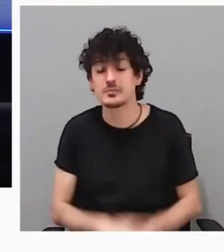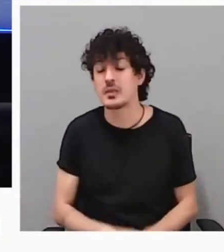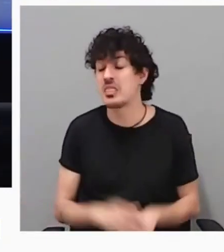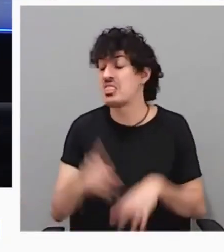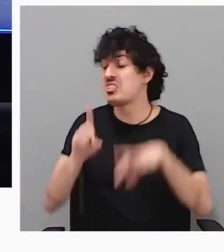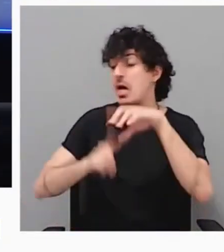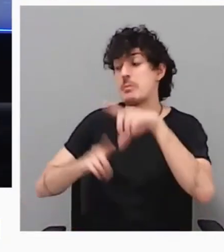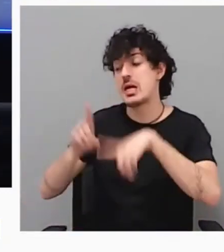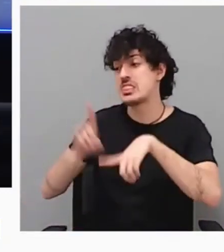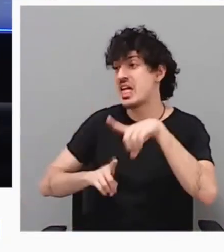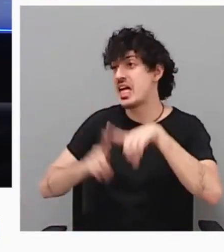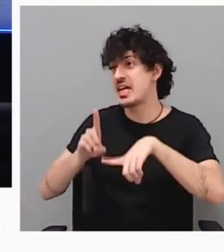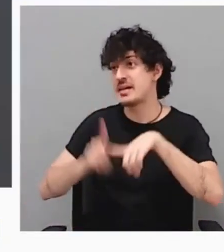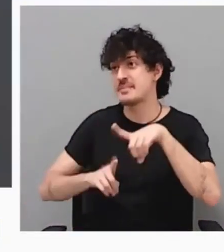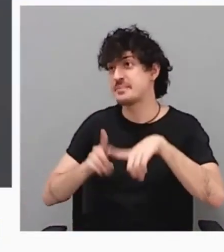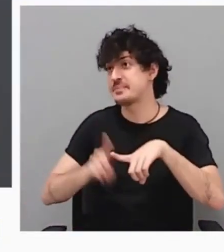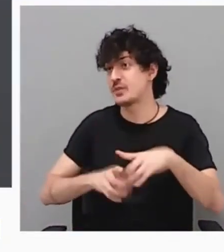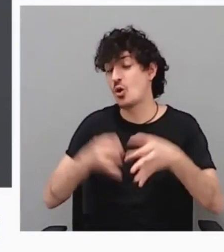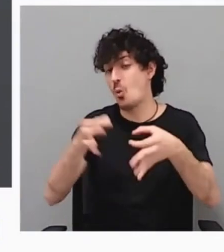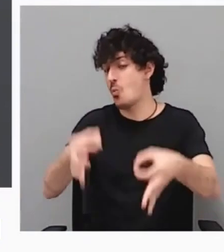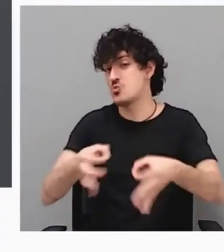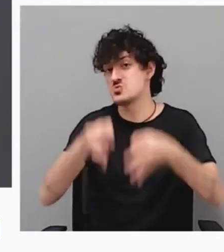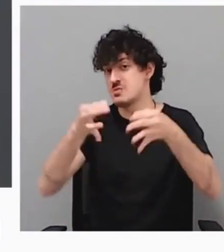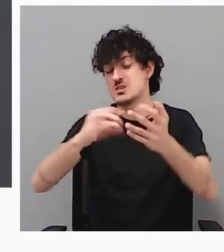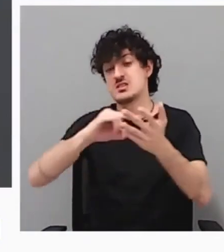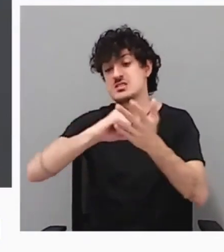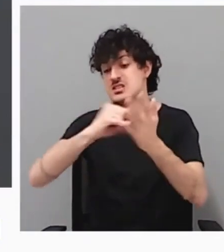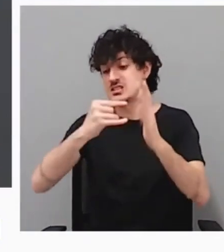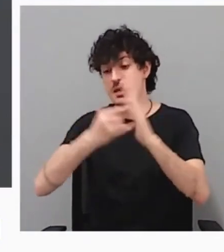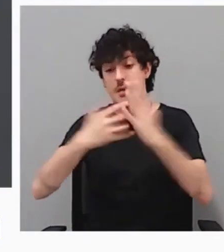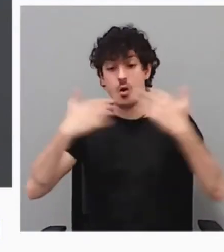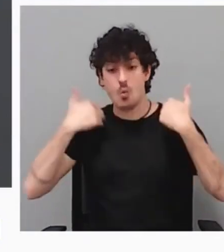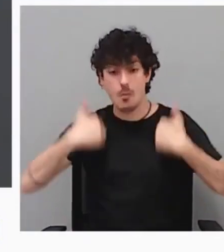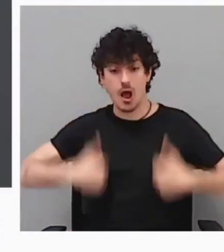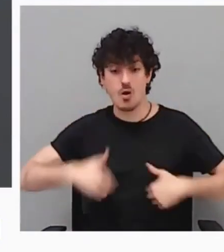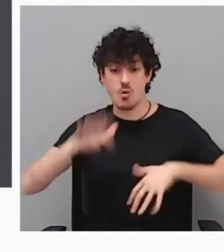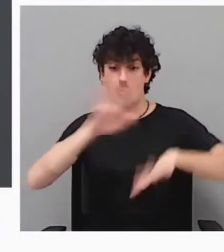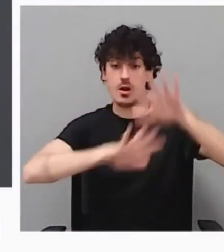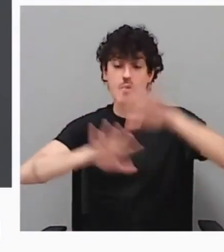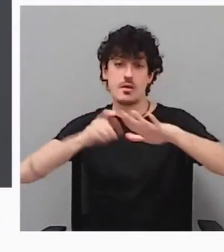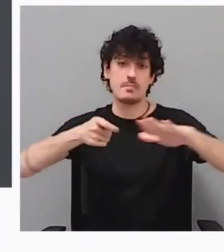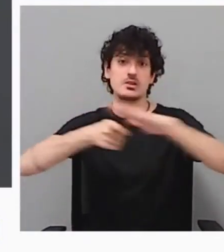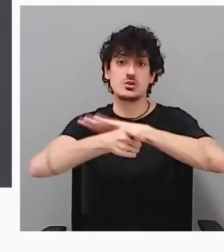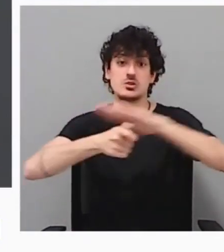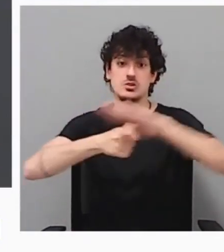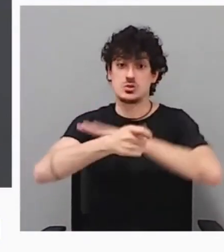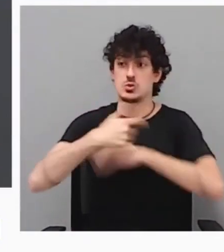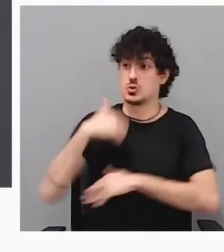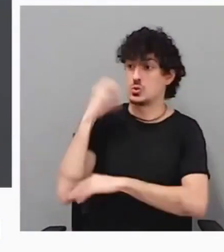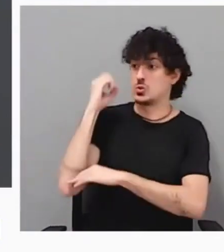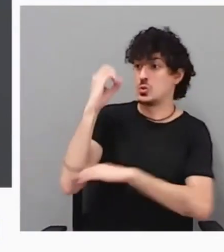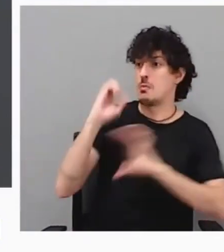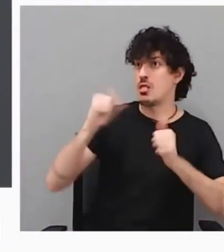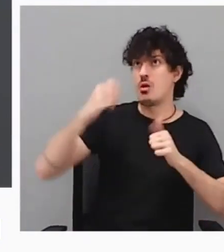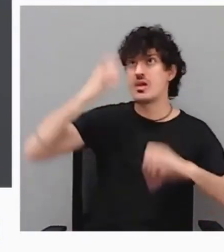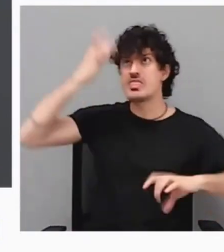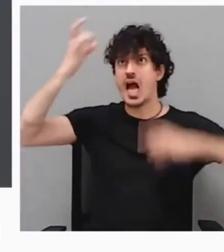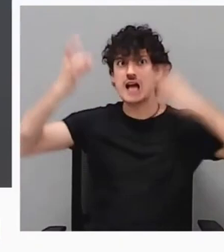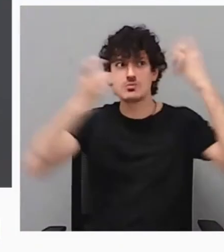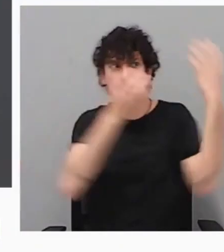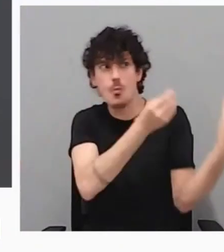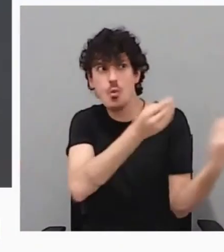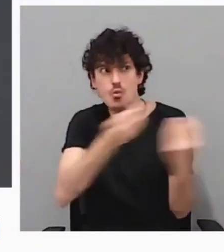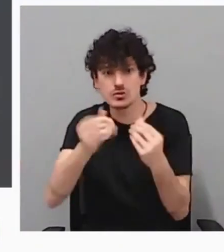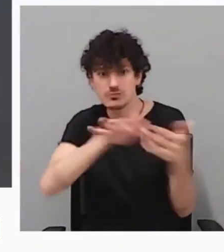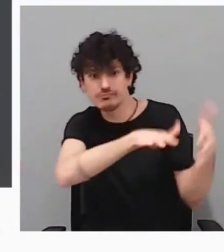depende, como siempre, del sistema complejo humano y de las inversiones. He empezado mi charla diciendo que ideas hay muchas, pero llegar a la realidad llegan